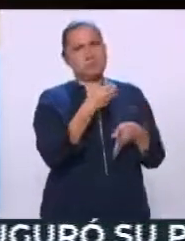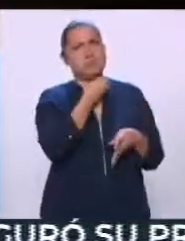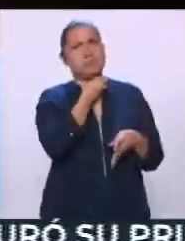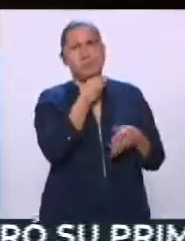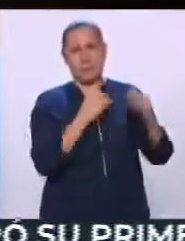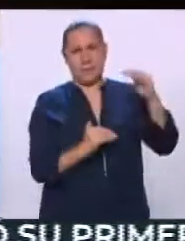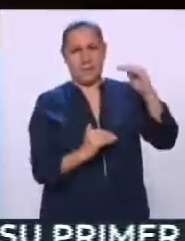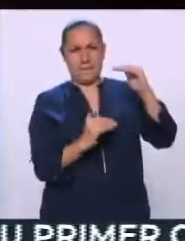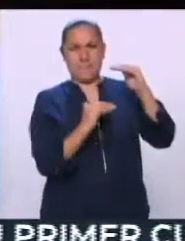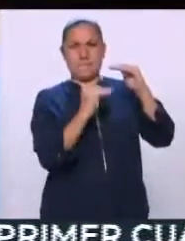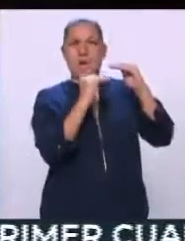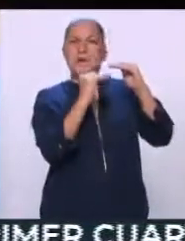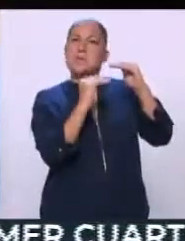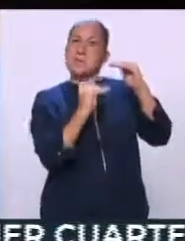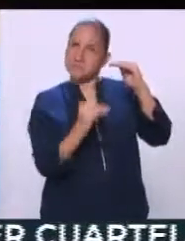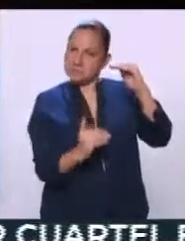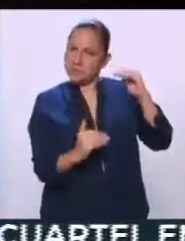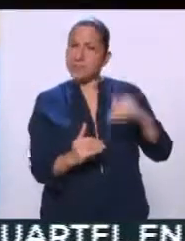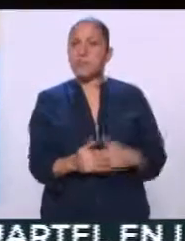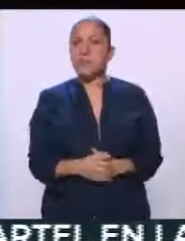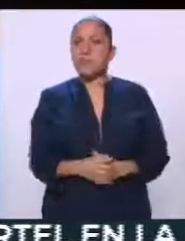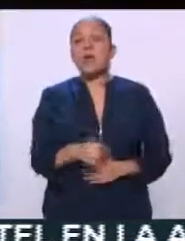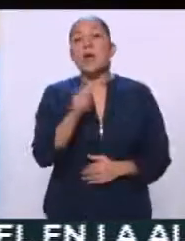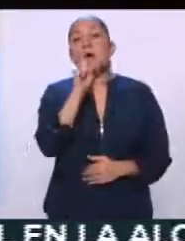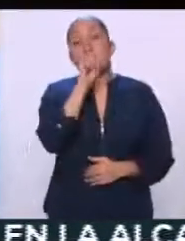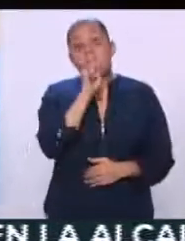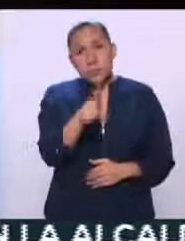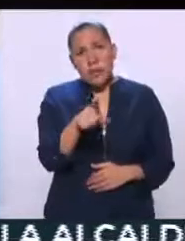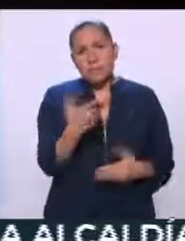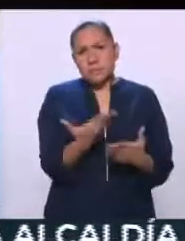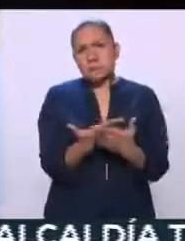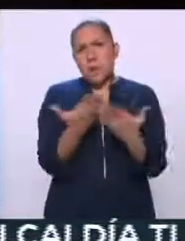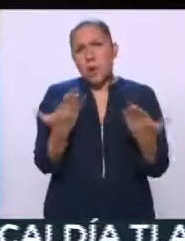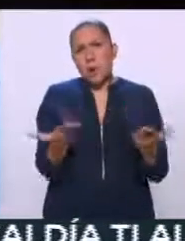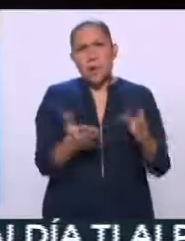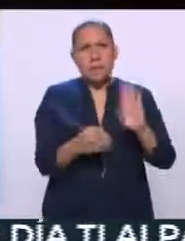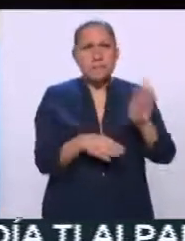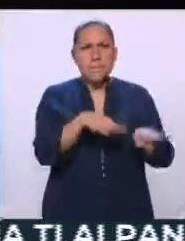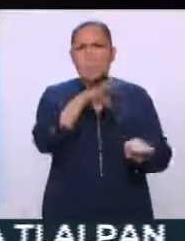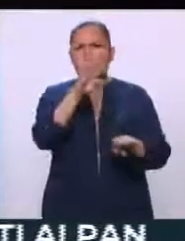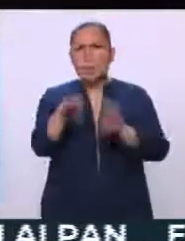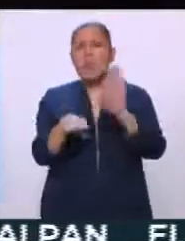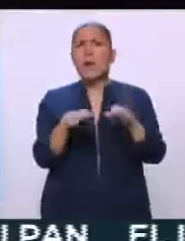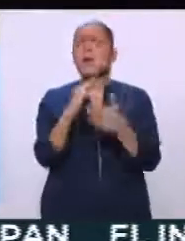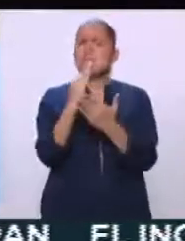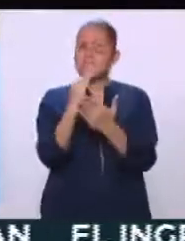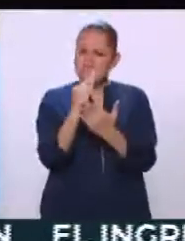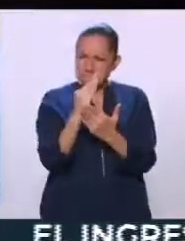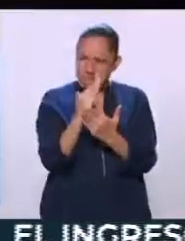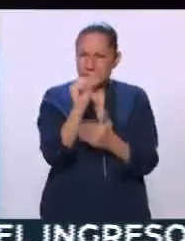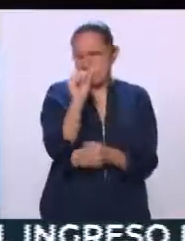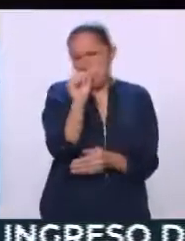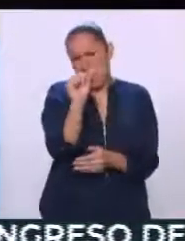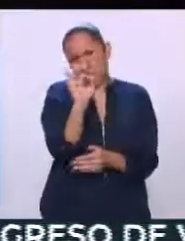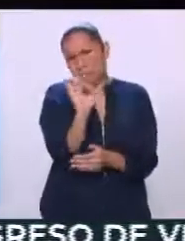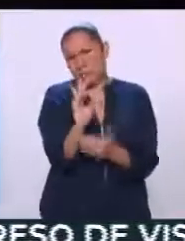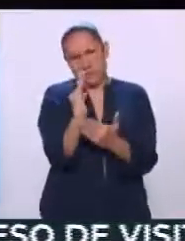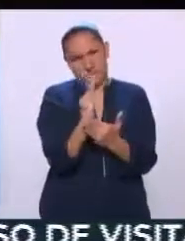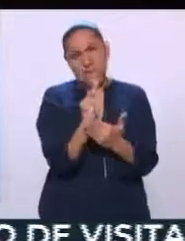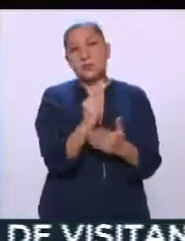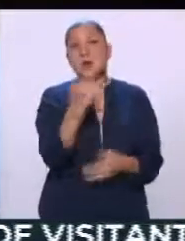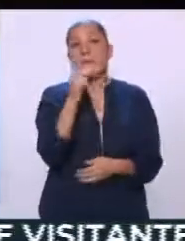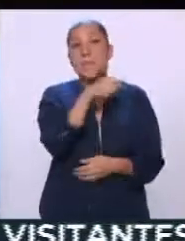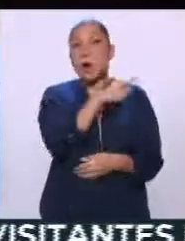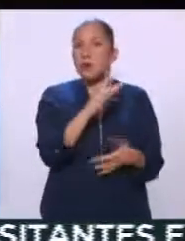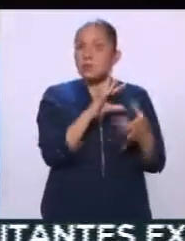con una disminución, aunque todavía leve, de las defunciones, también se está confirmando que la pandemia o la epidemia